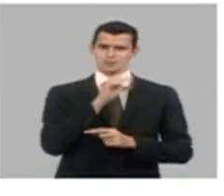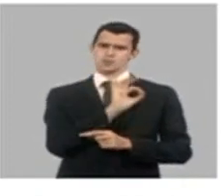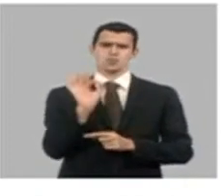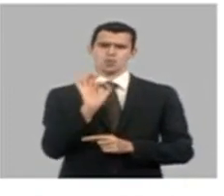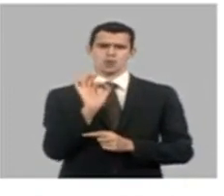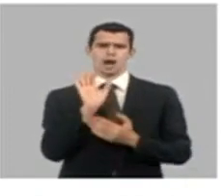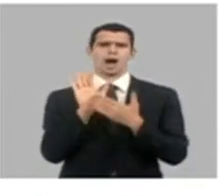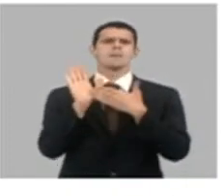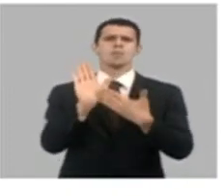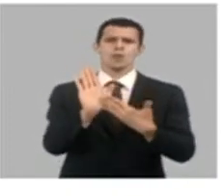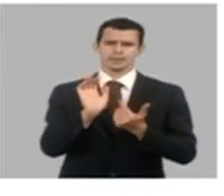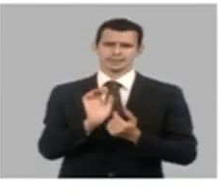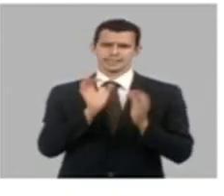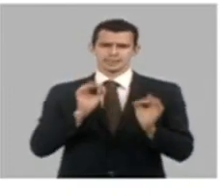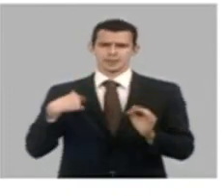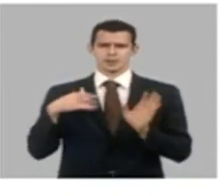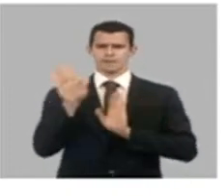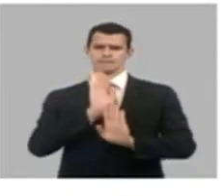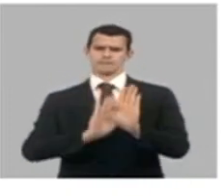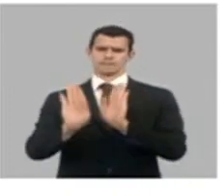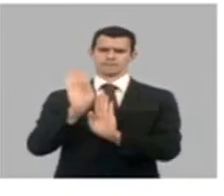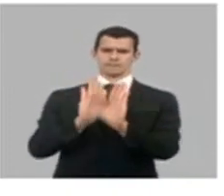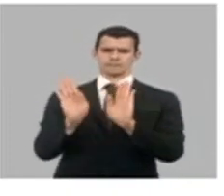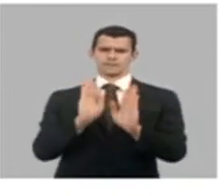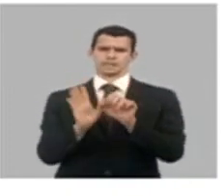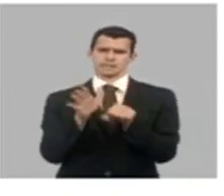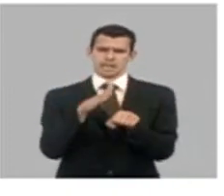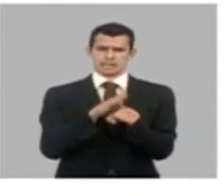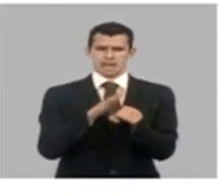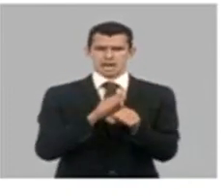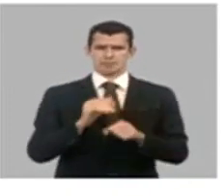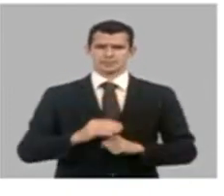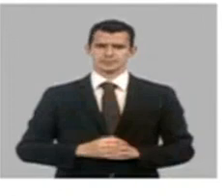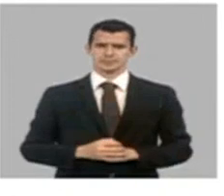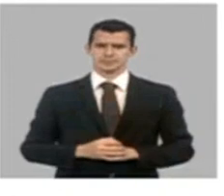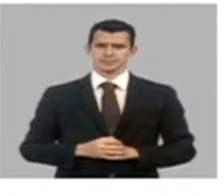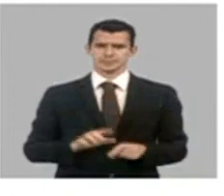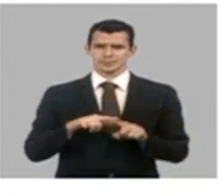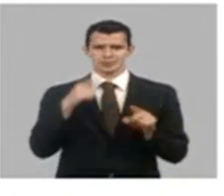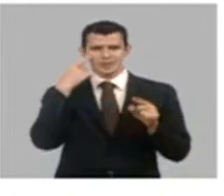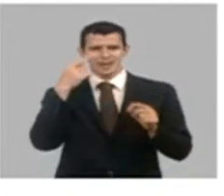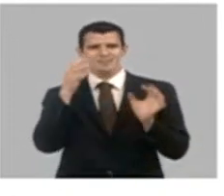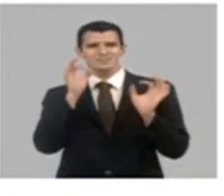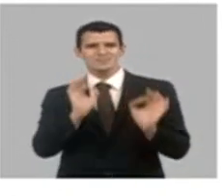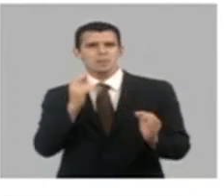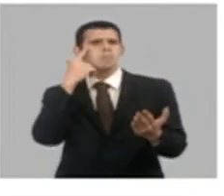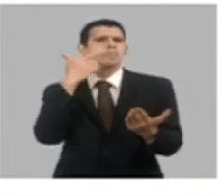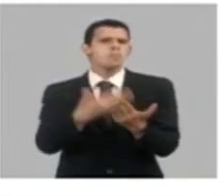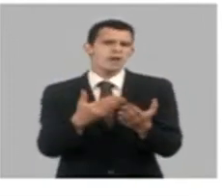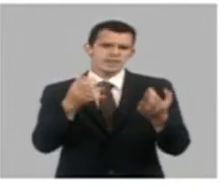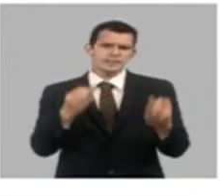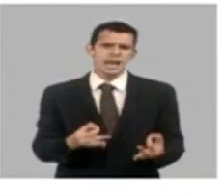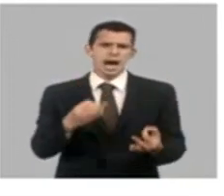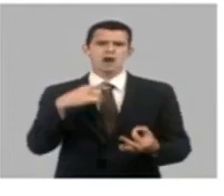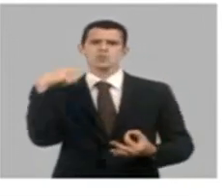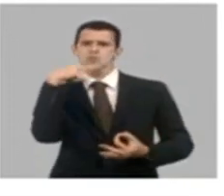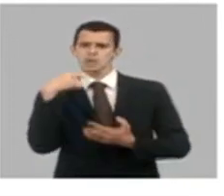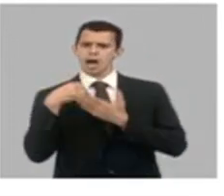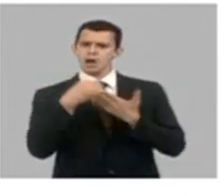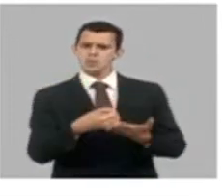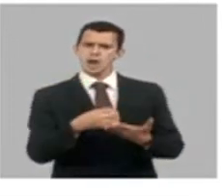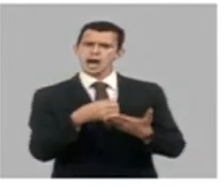sociales o sea que todo lo que he visto ha sido de acciones de distinto tipo con distintas tecnologías en redes sociales